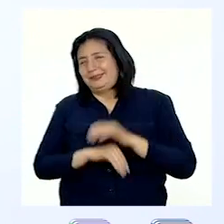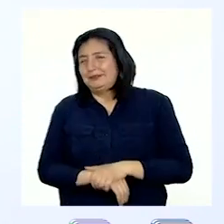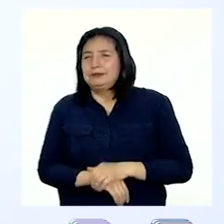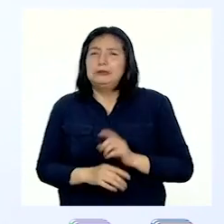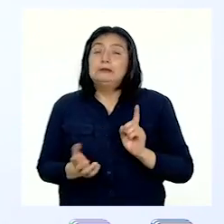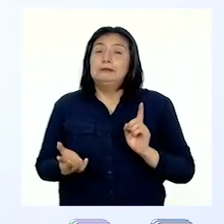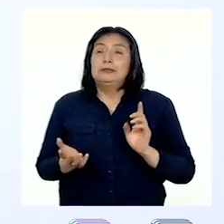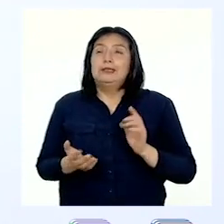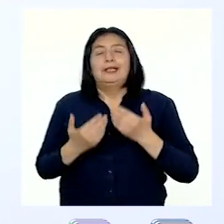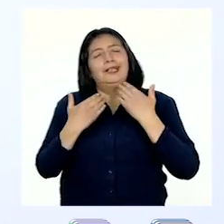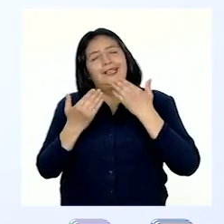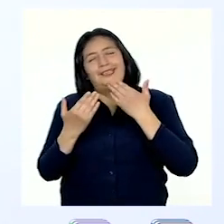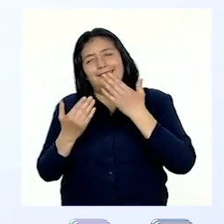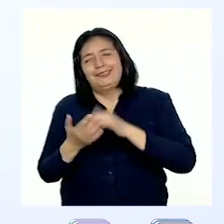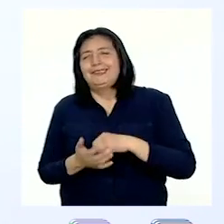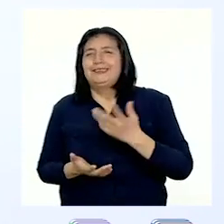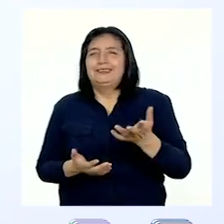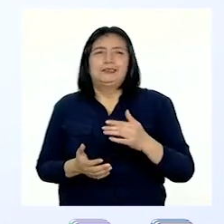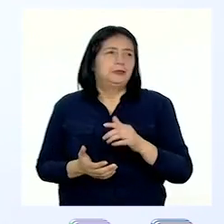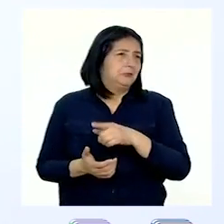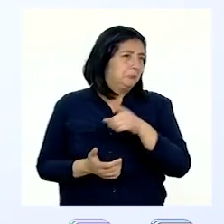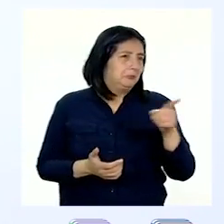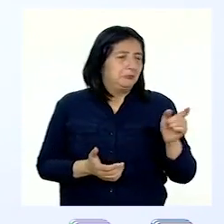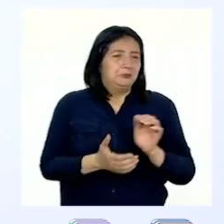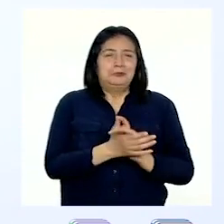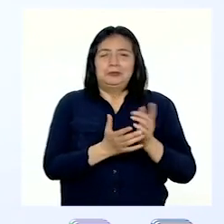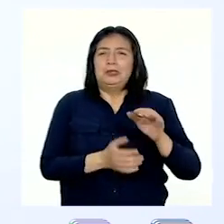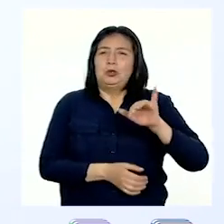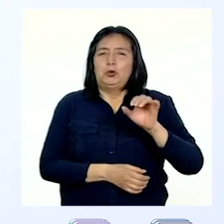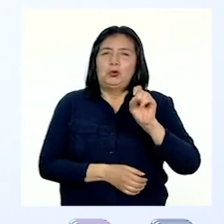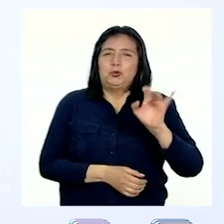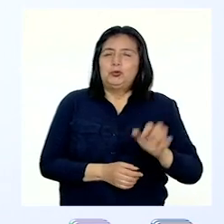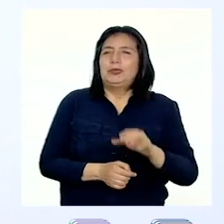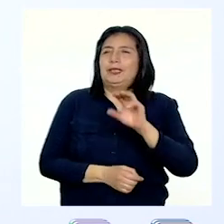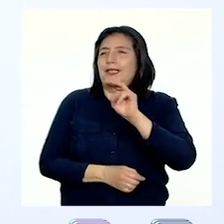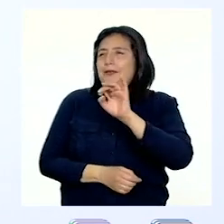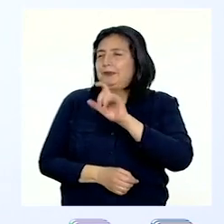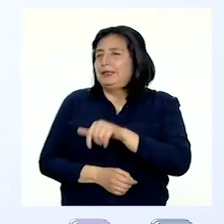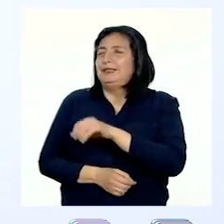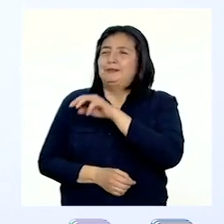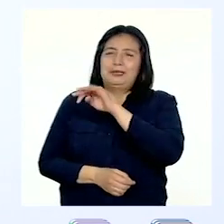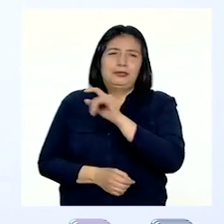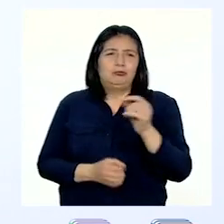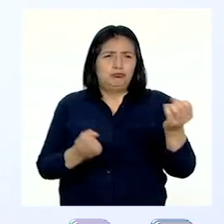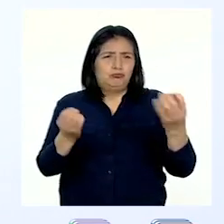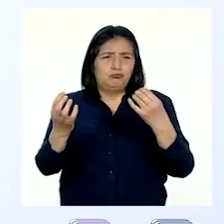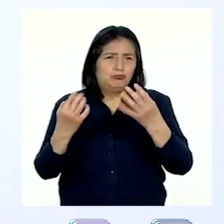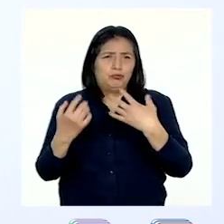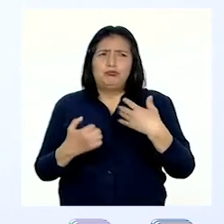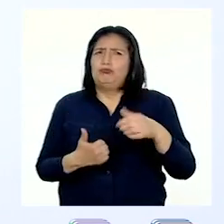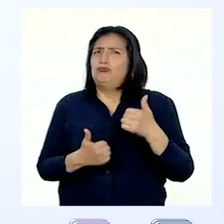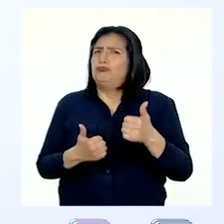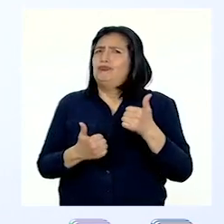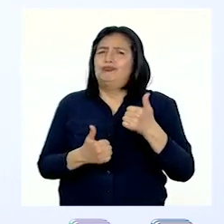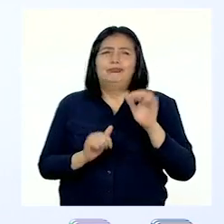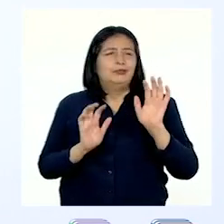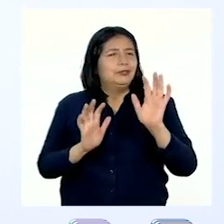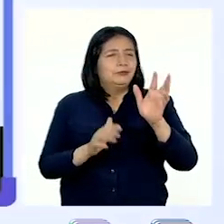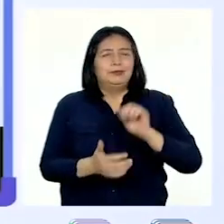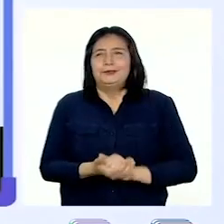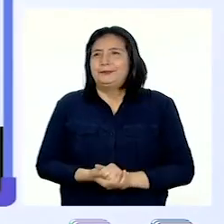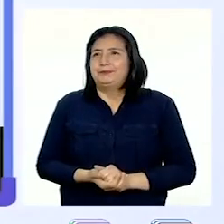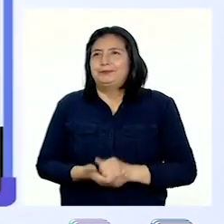despedirme, no sin antes agradecer a nuestros aliados de hoy, Josué, Camila y Malky. Sus aportes han sido